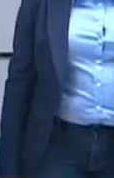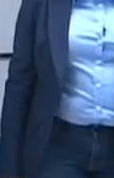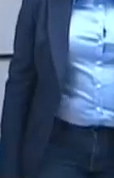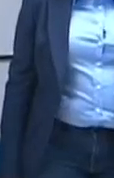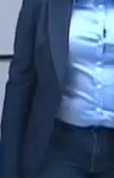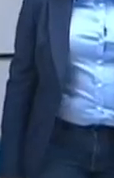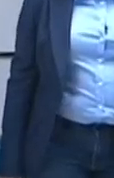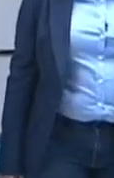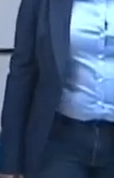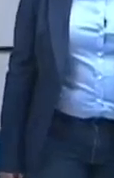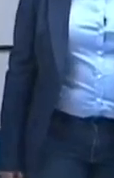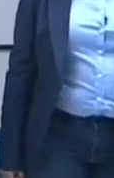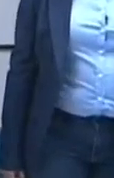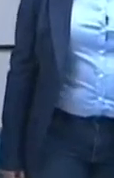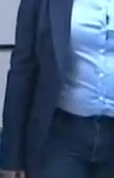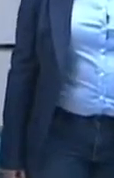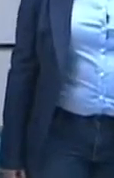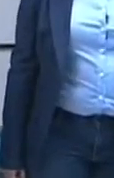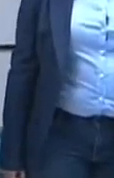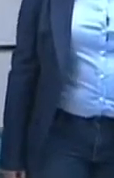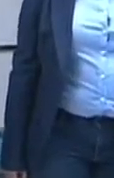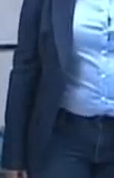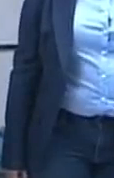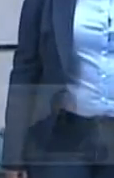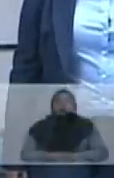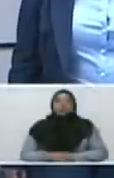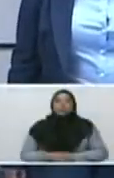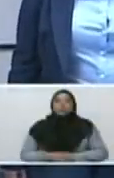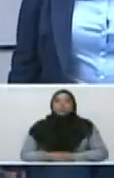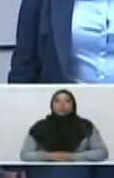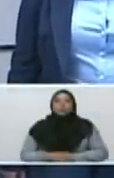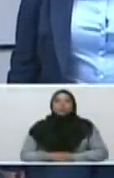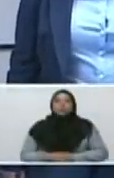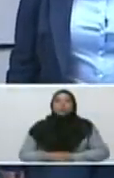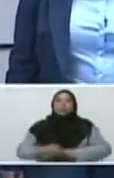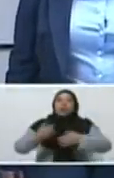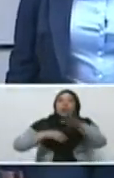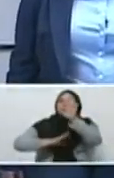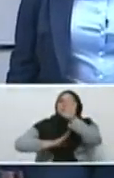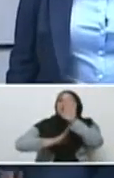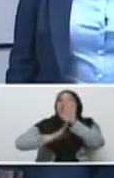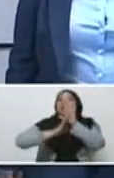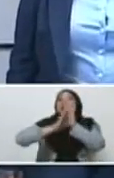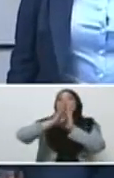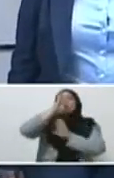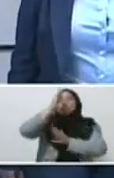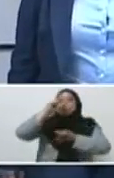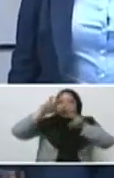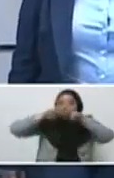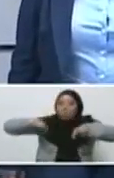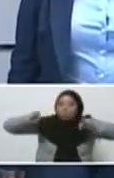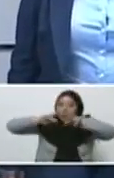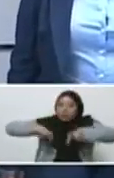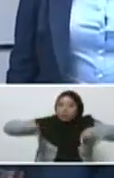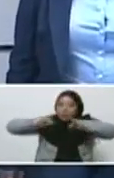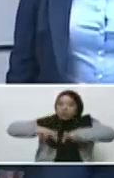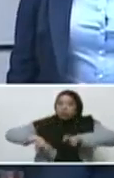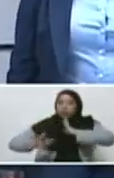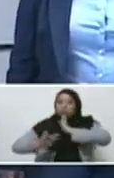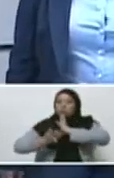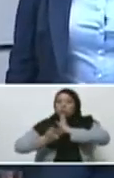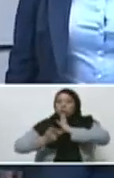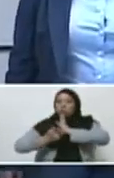la ciencia y su desarrollo, a través de la investigación, de la innovación, de la tecnología, Venezuela